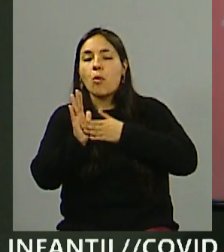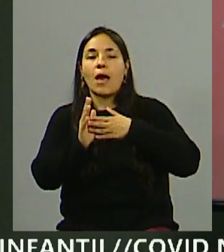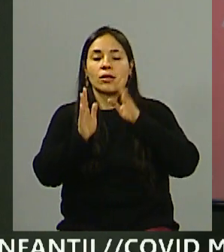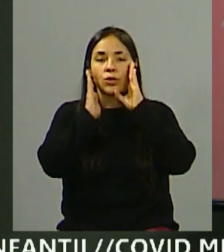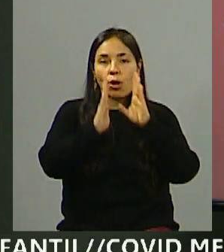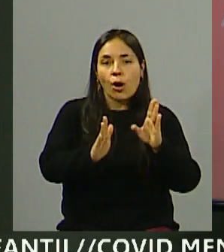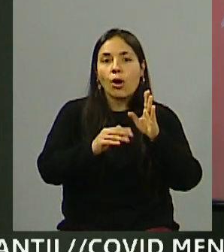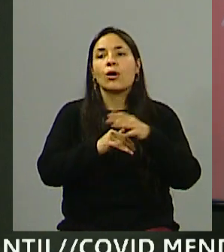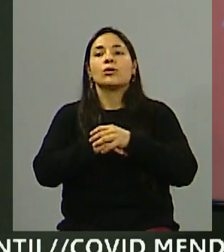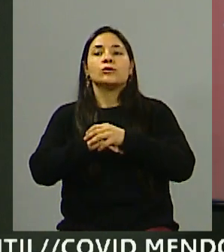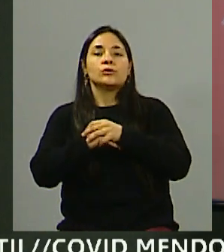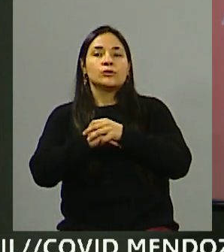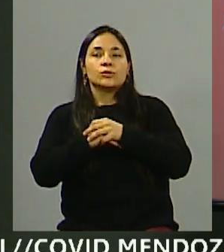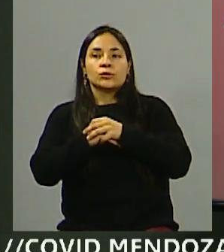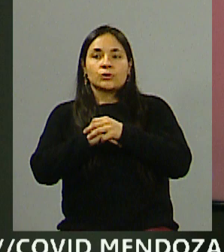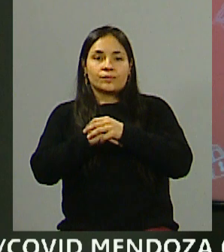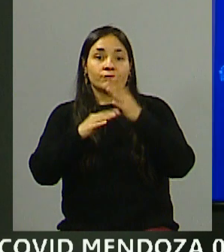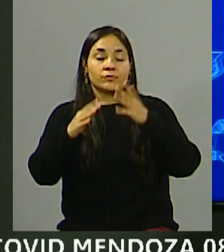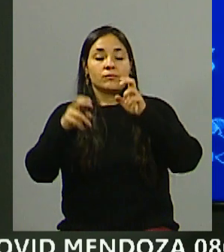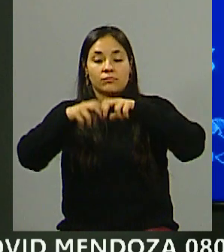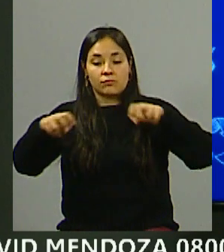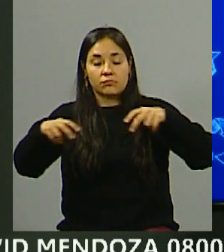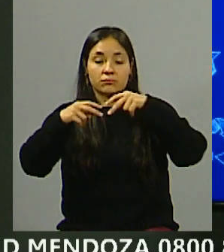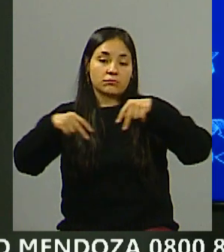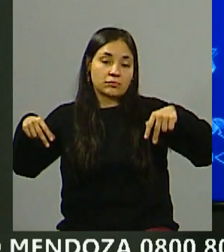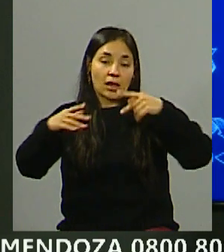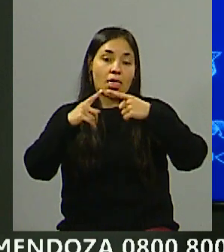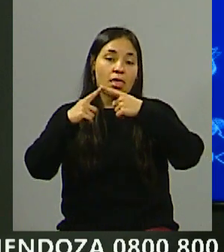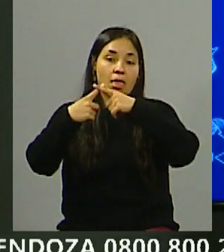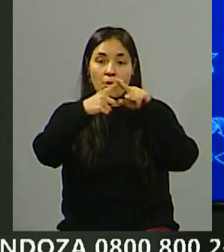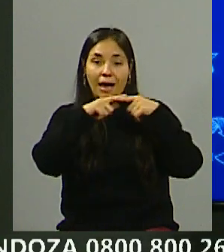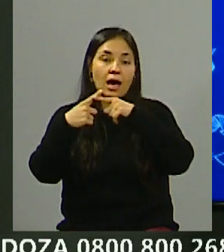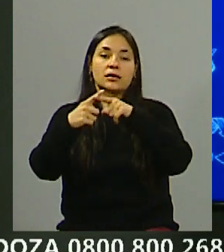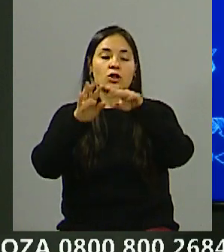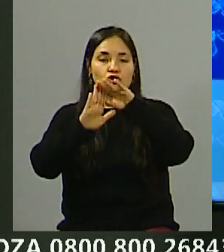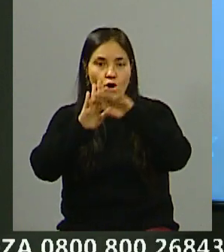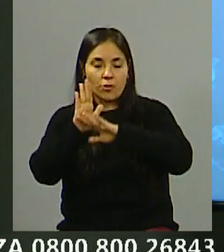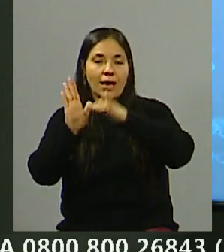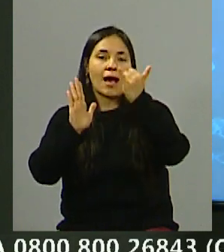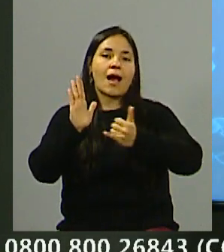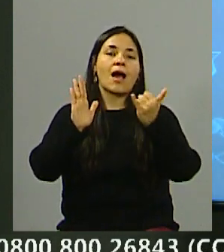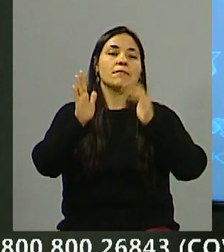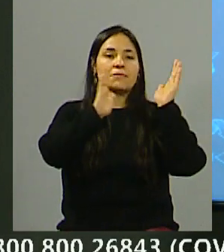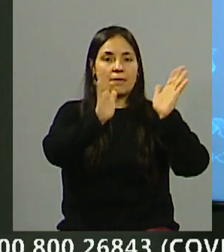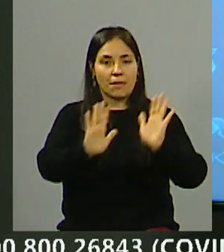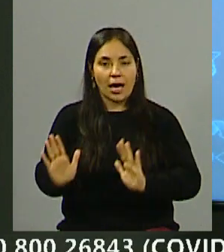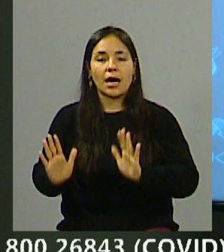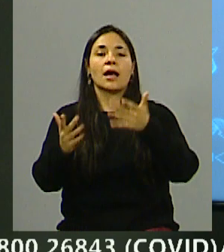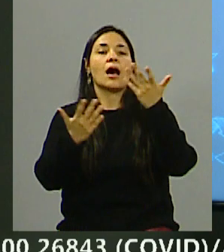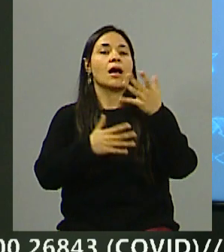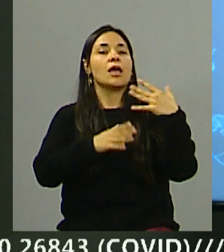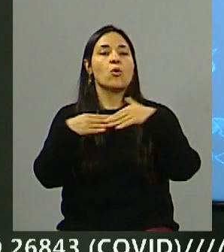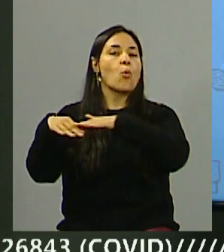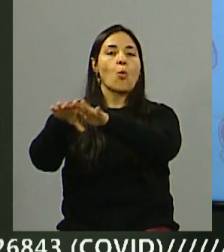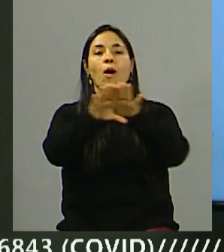en ausencia, el debate, digo, organizado mediante reglas que tienen algunos elementos que implican cierto nivel de igualdad